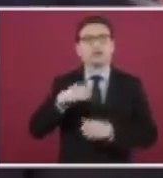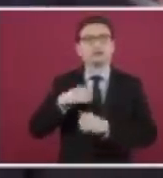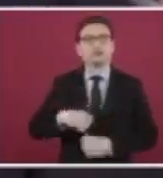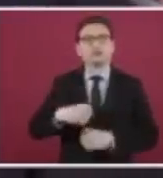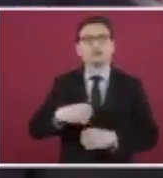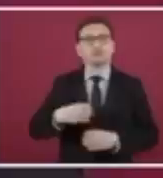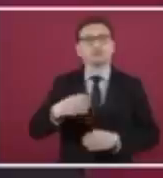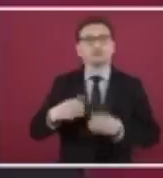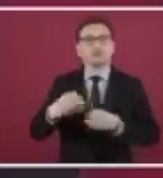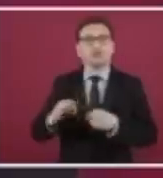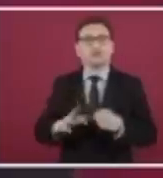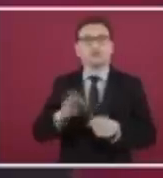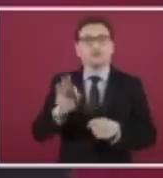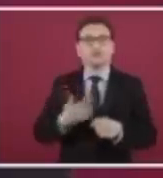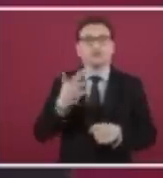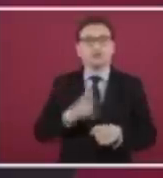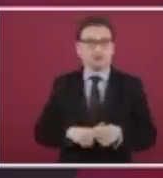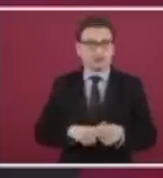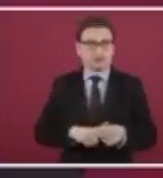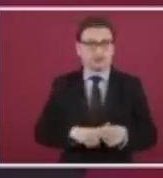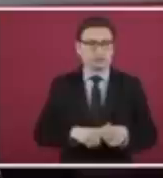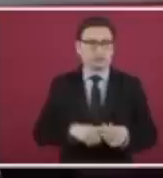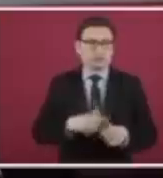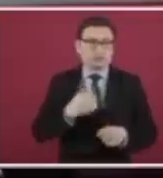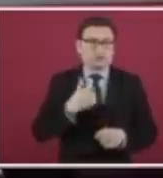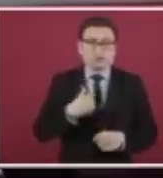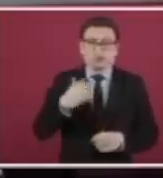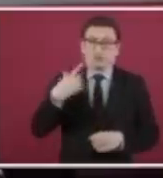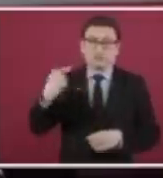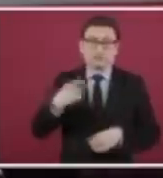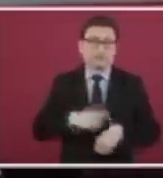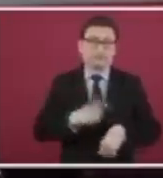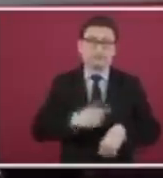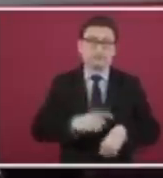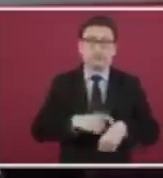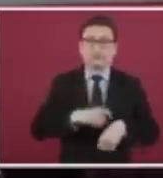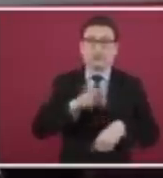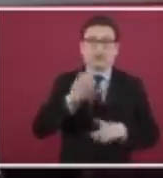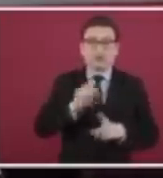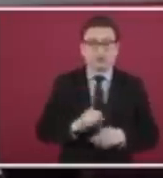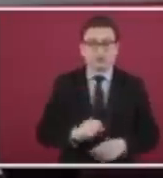Judicial Federal. Me tengo que ir, si no, ya no llego.